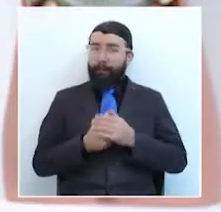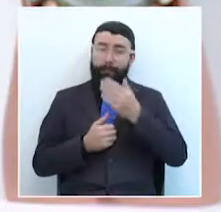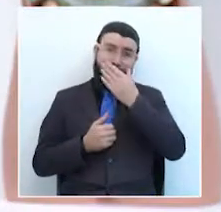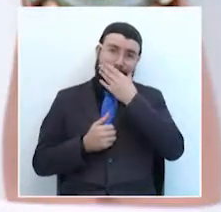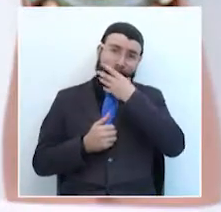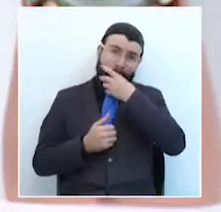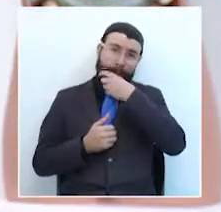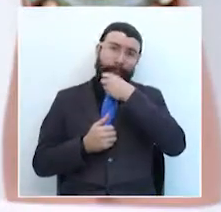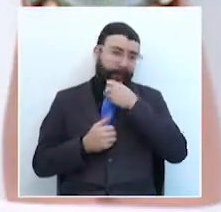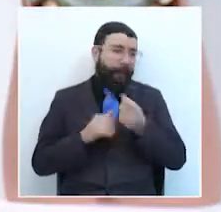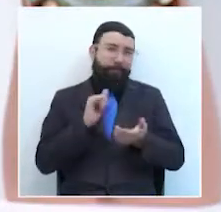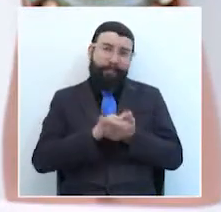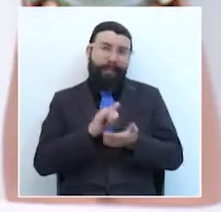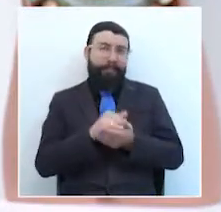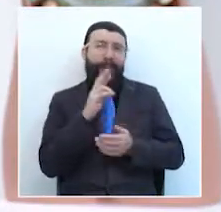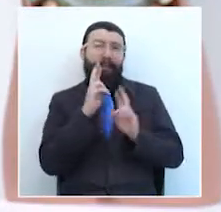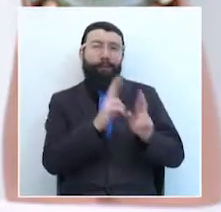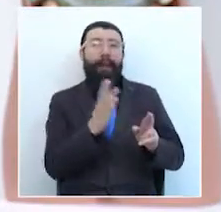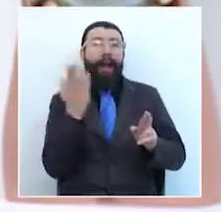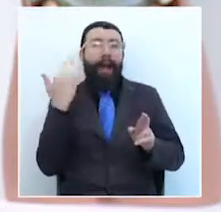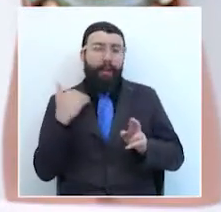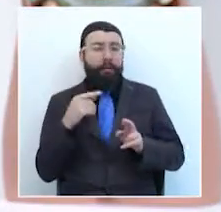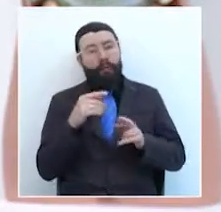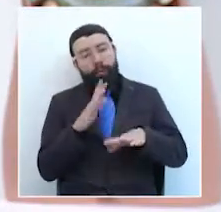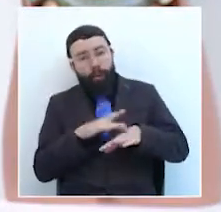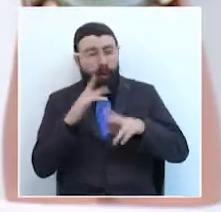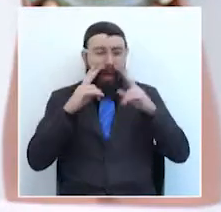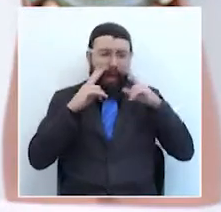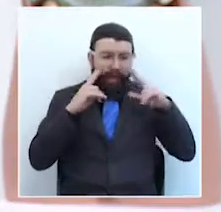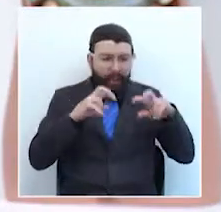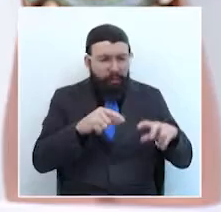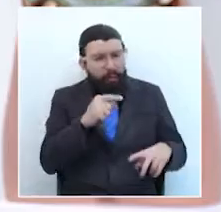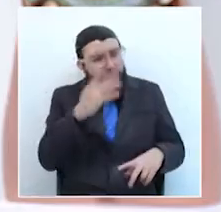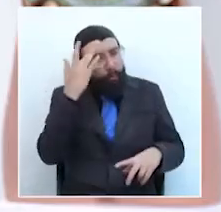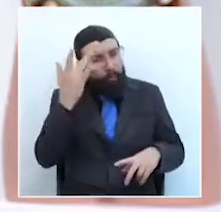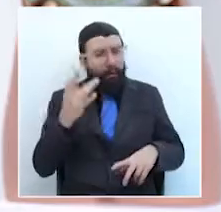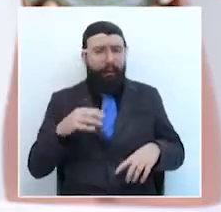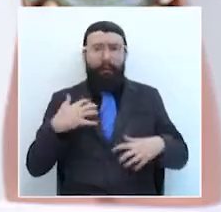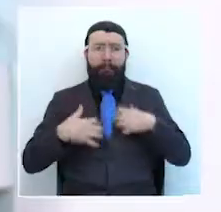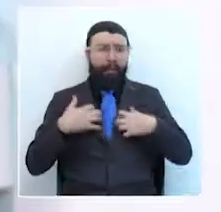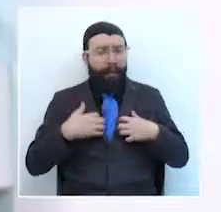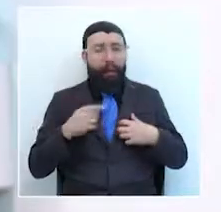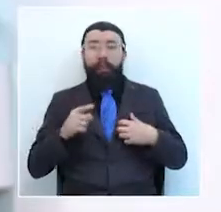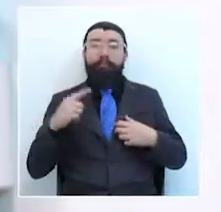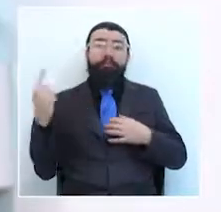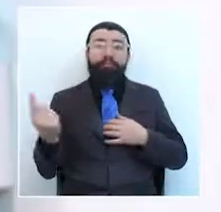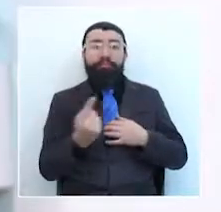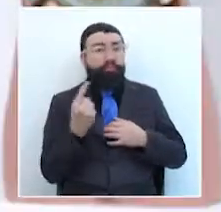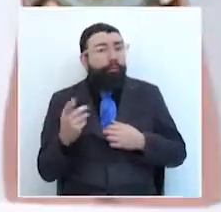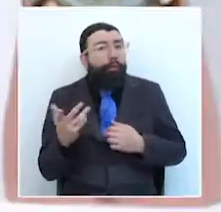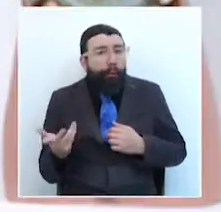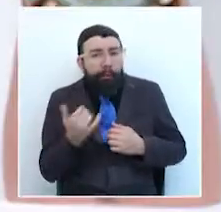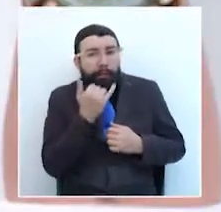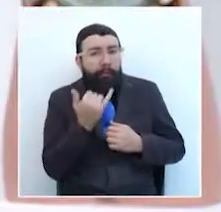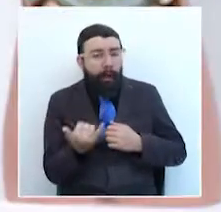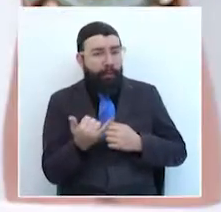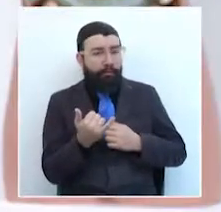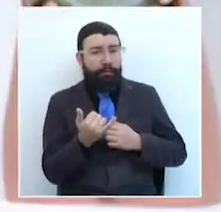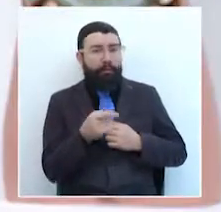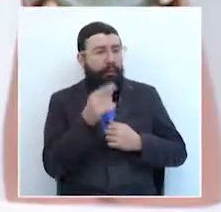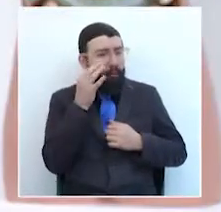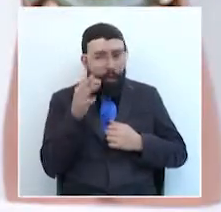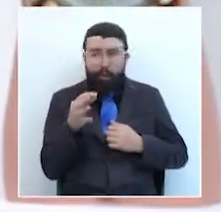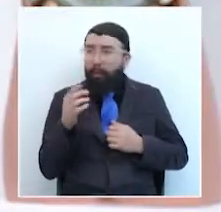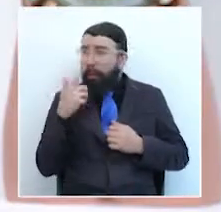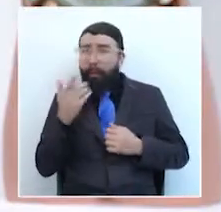misma respuesta en que dije ahorita porque toca que analizar cuál ha sido el entorno exactamente por imitación